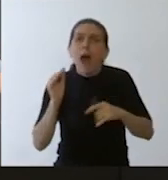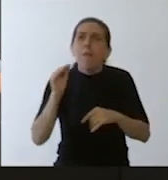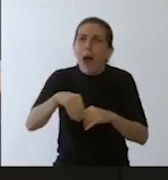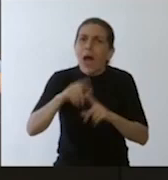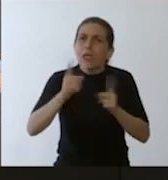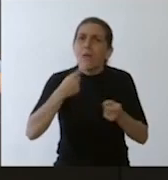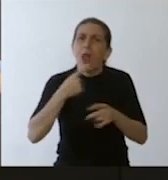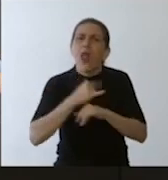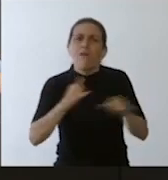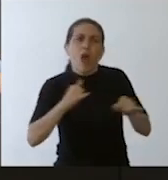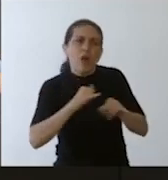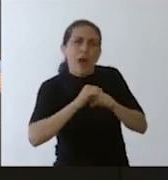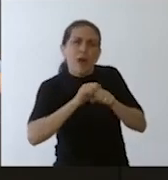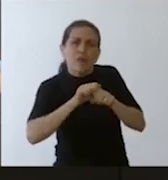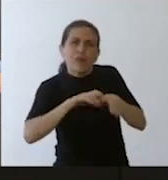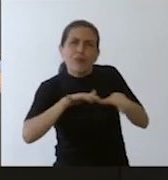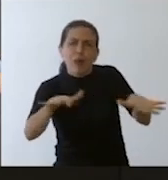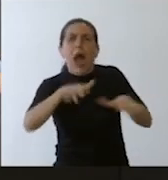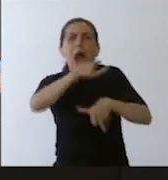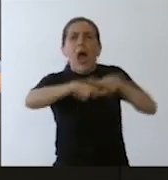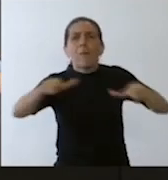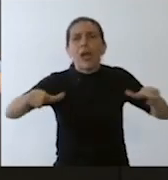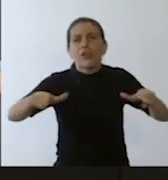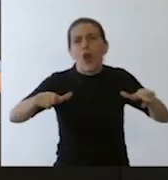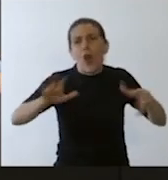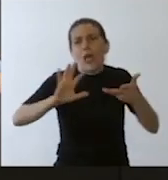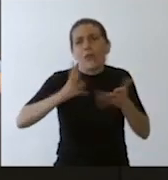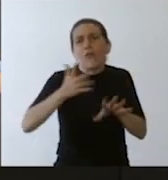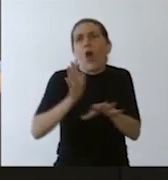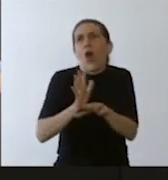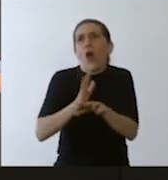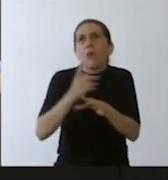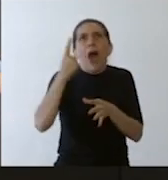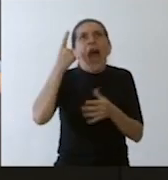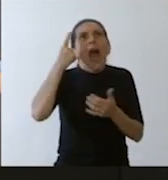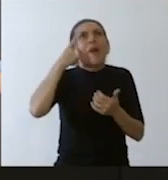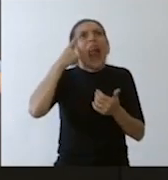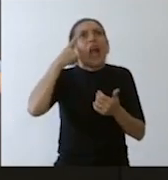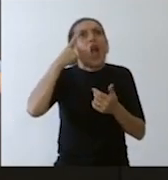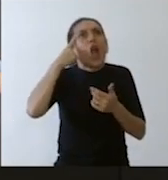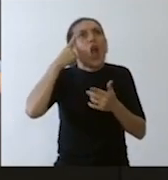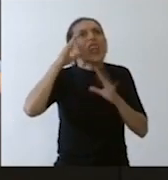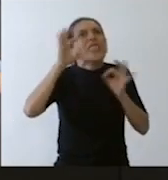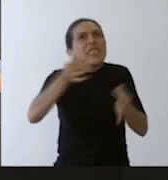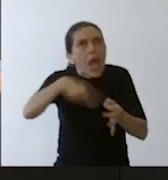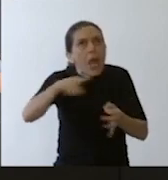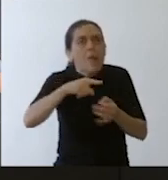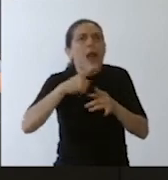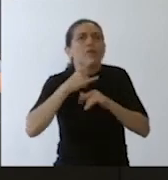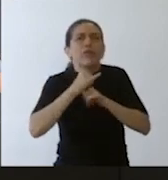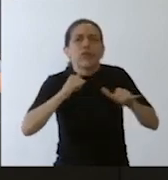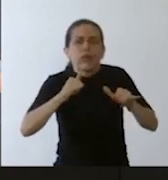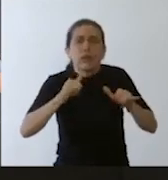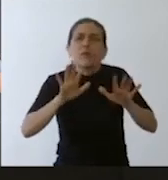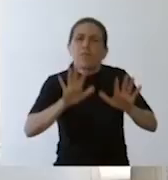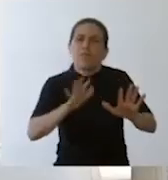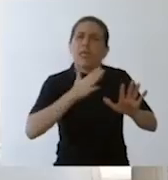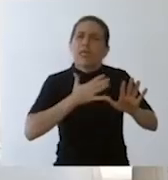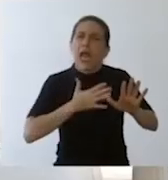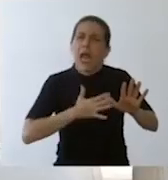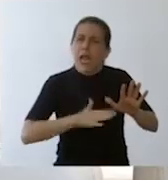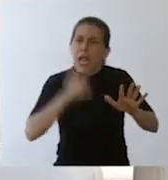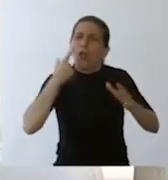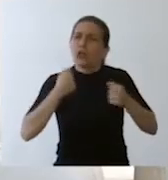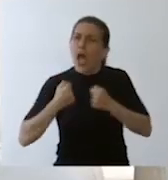distribuyendo información a la gente, que es una manera de distribuir no solo conocimiento, sino distribuir tranquilidad, crear